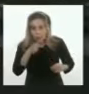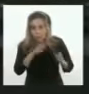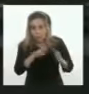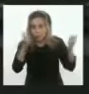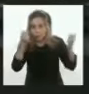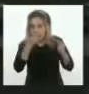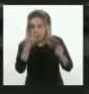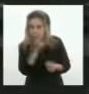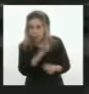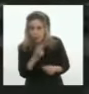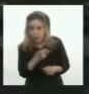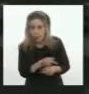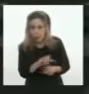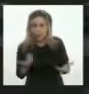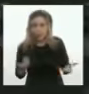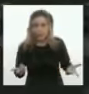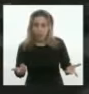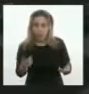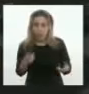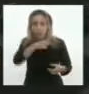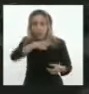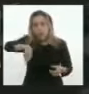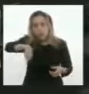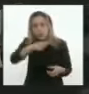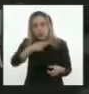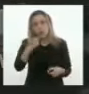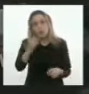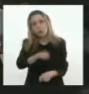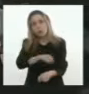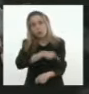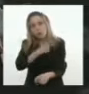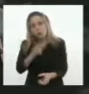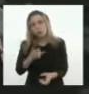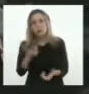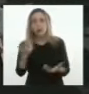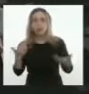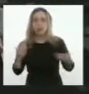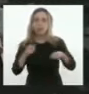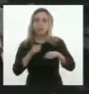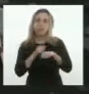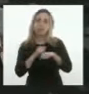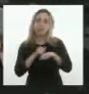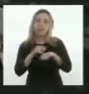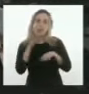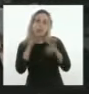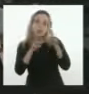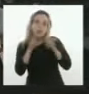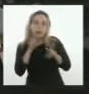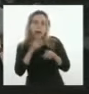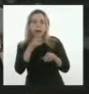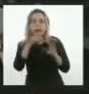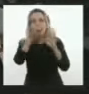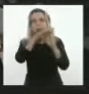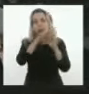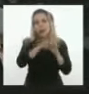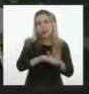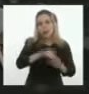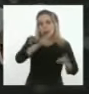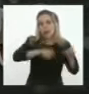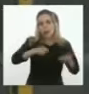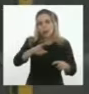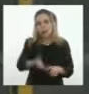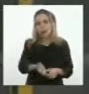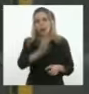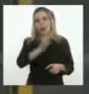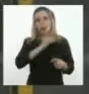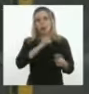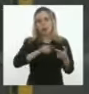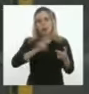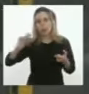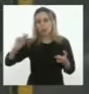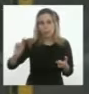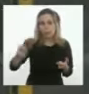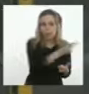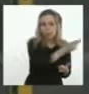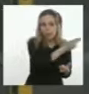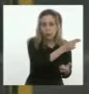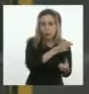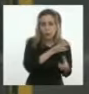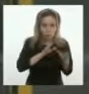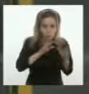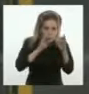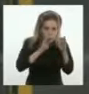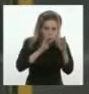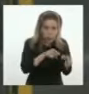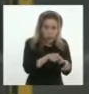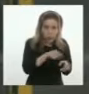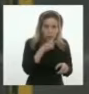asombra nosotros nos hemos acostumbrado a mirar listas de contagiados y de muertos y dejamos de